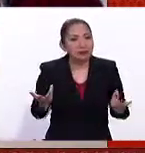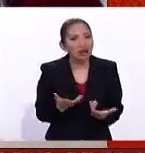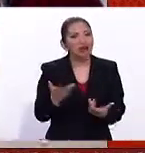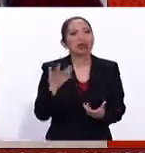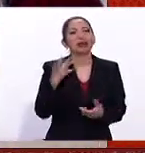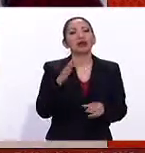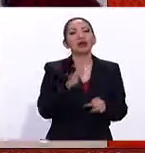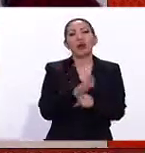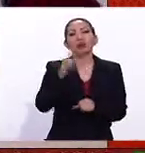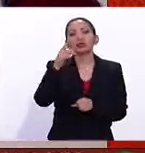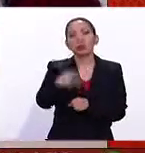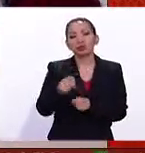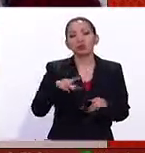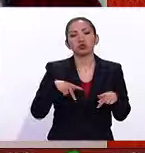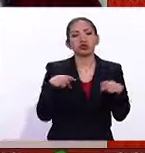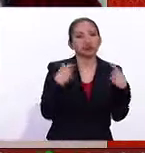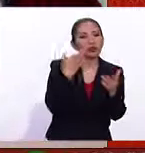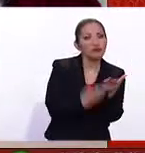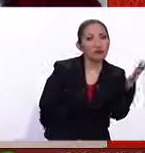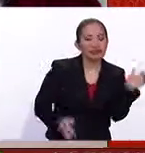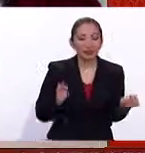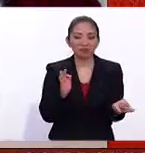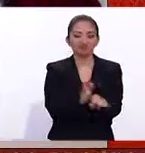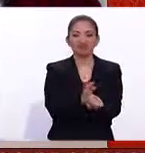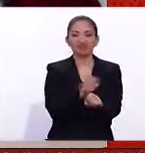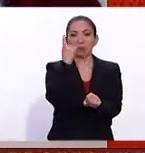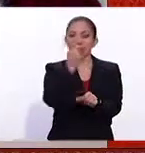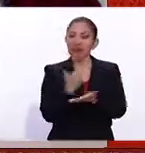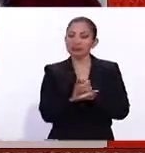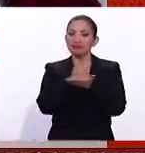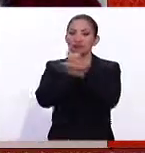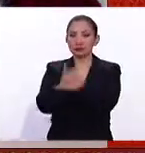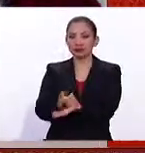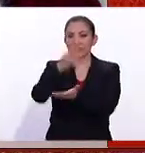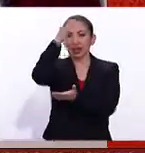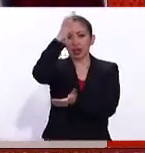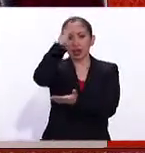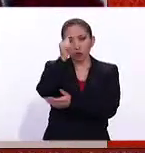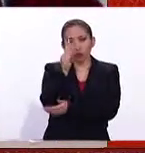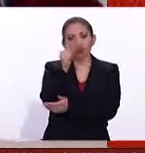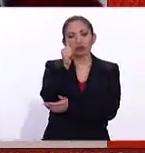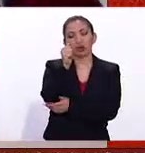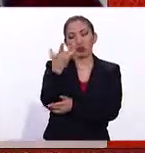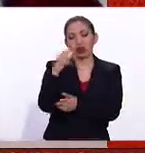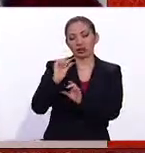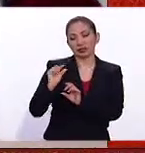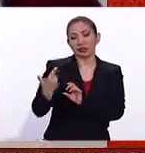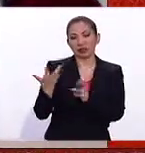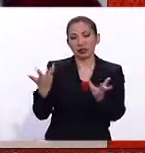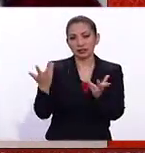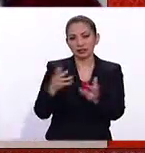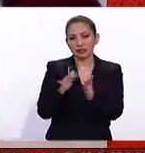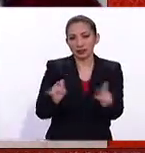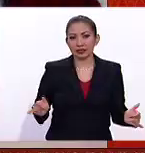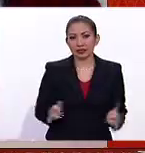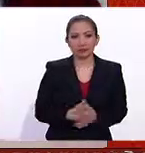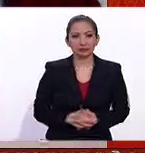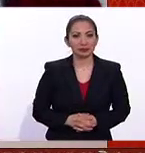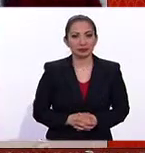¿Cuáles son sus partes débiles para poder contribuir a este acuerdo que se acaba de realizar en